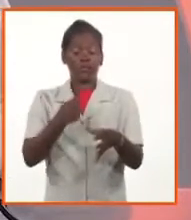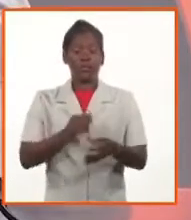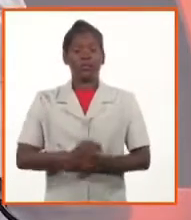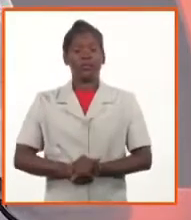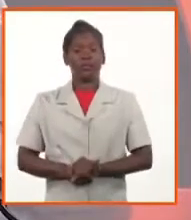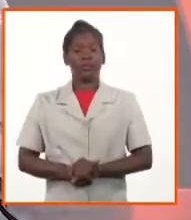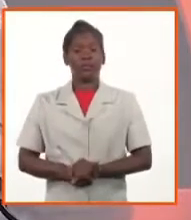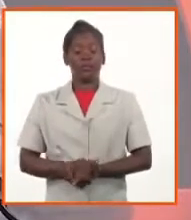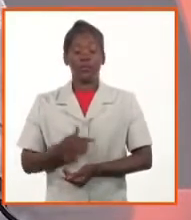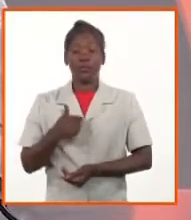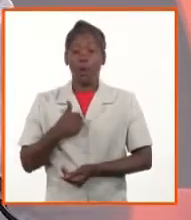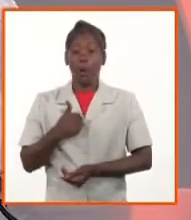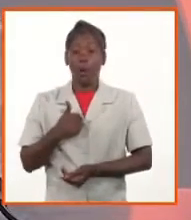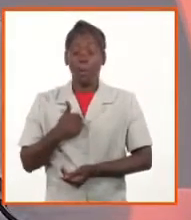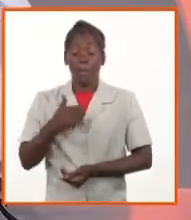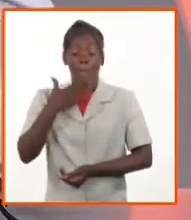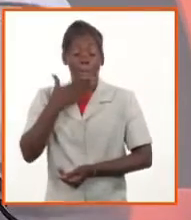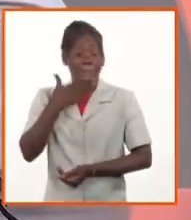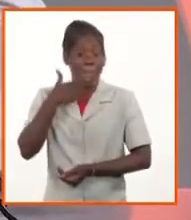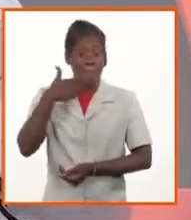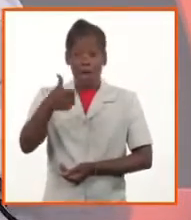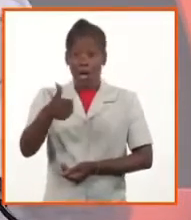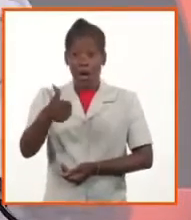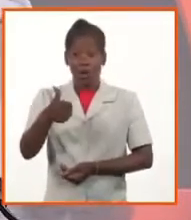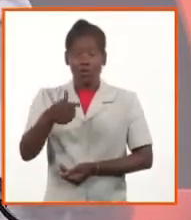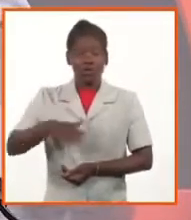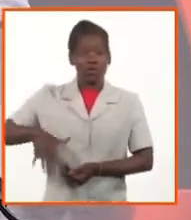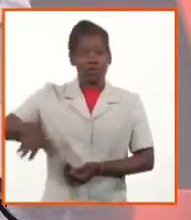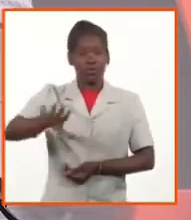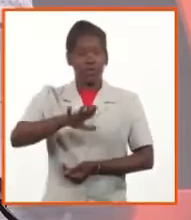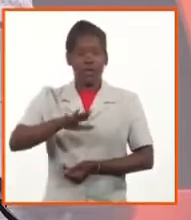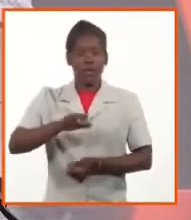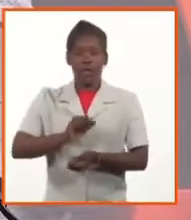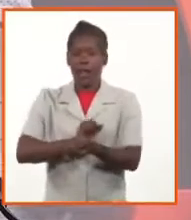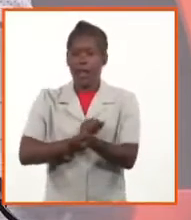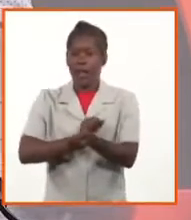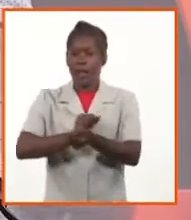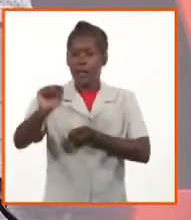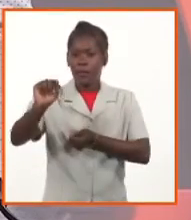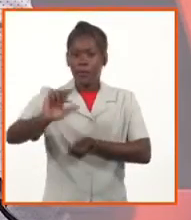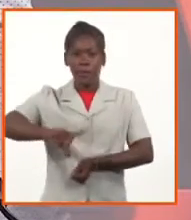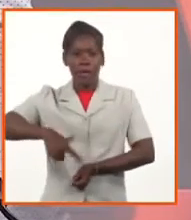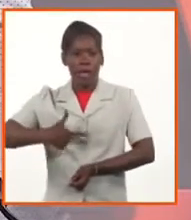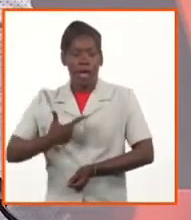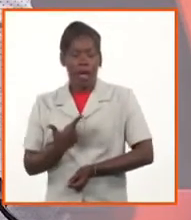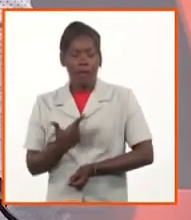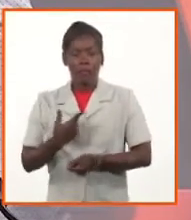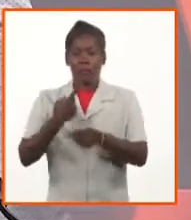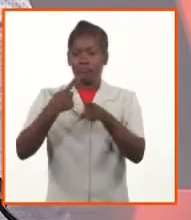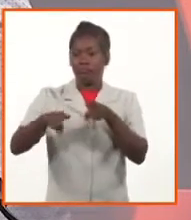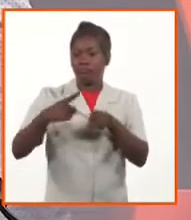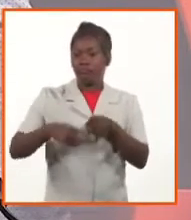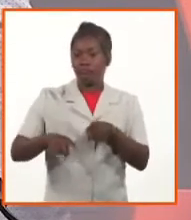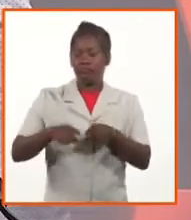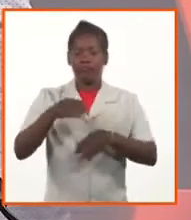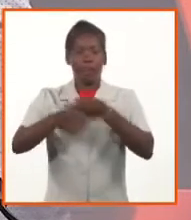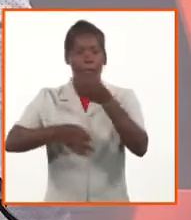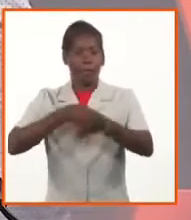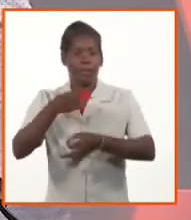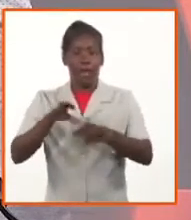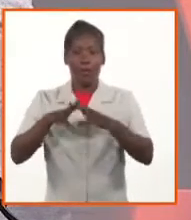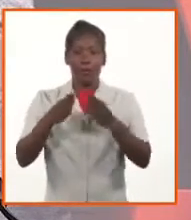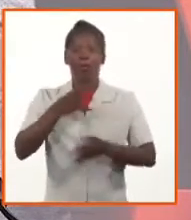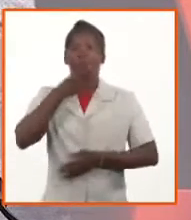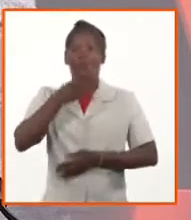el exceso por mucha libertad que por falta de libertad. Y ahí hablaba de cómo